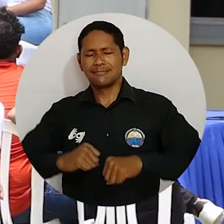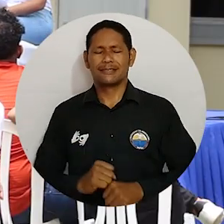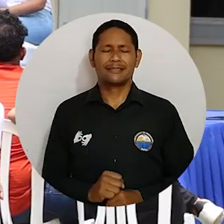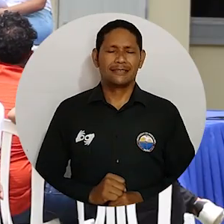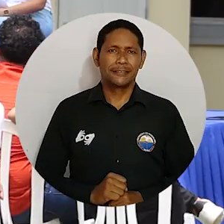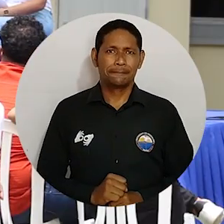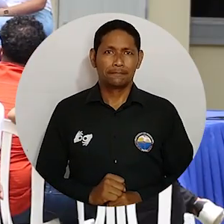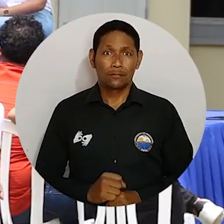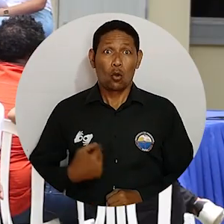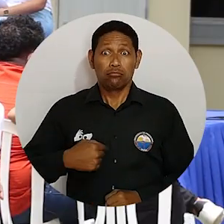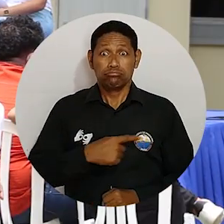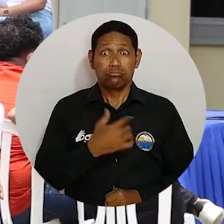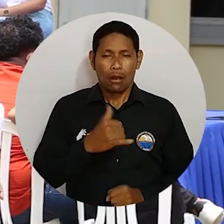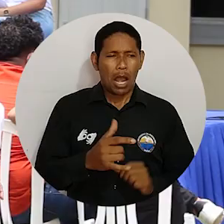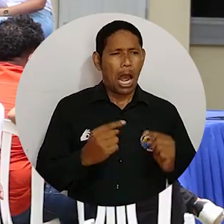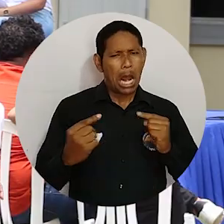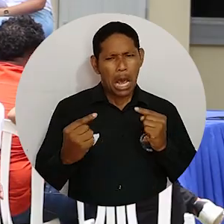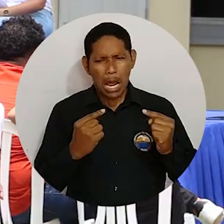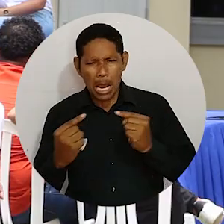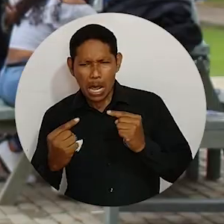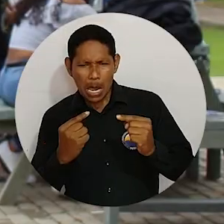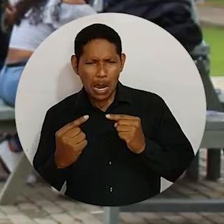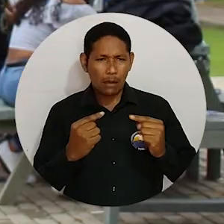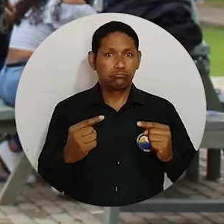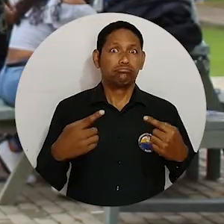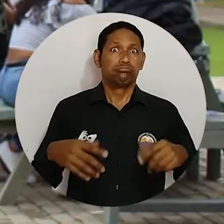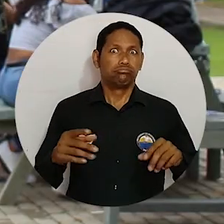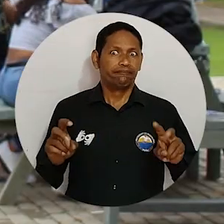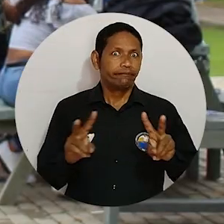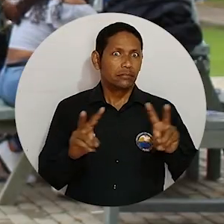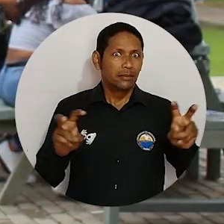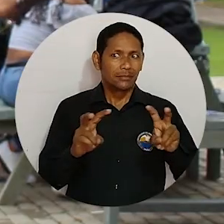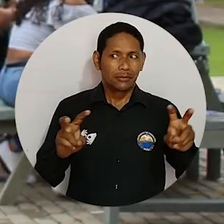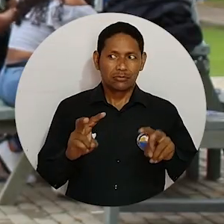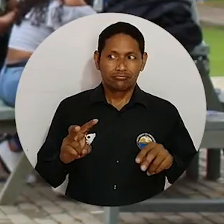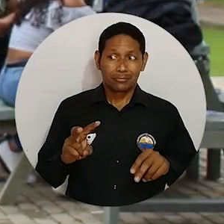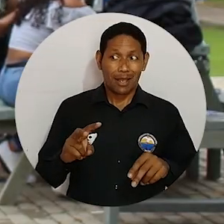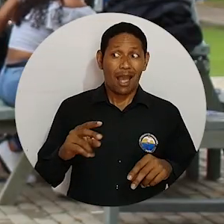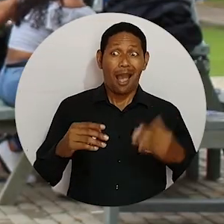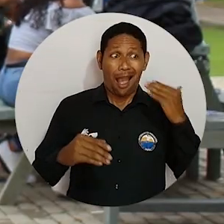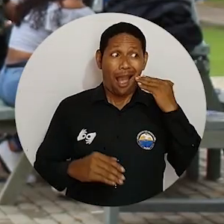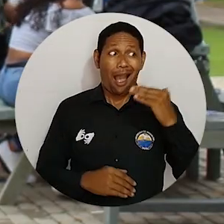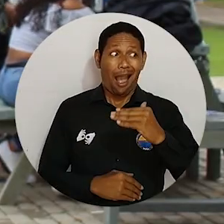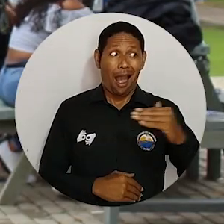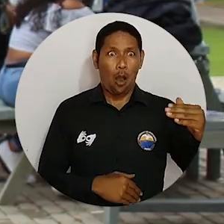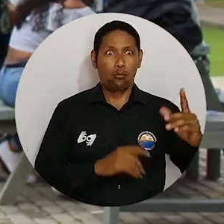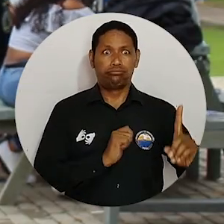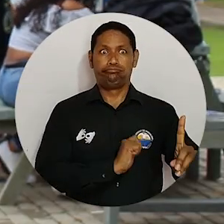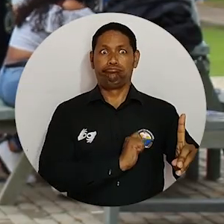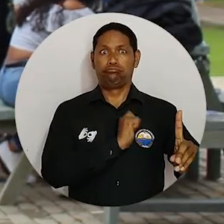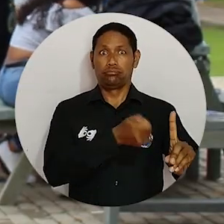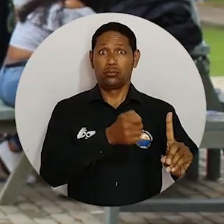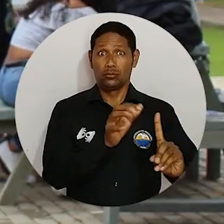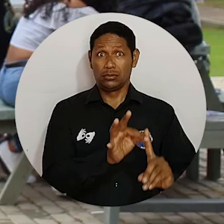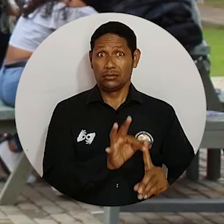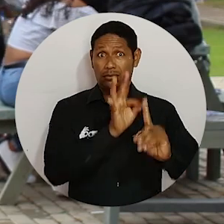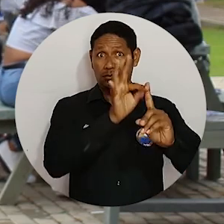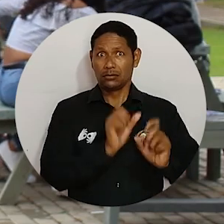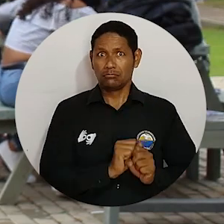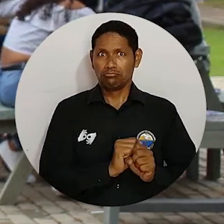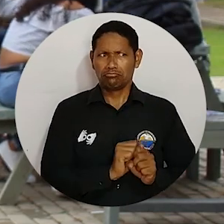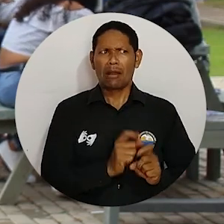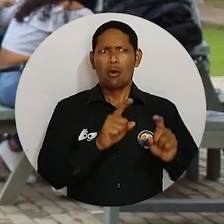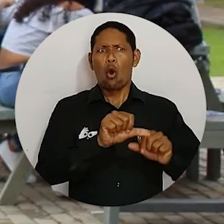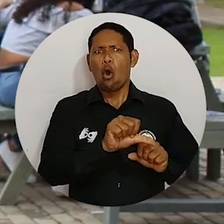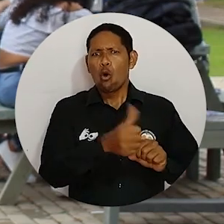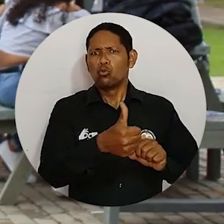otras actividades. Lo cual hemos querido debatir y hemos querido entrar en un tema donde la mujer no solo cumple dicho